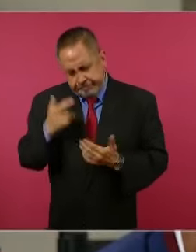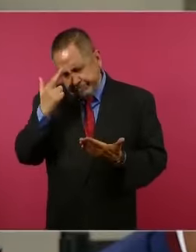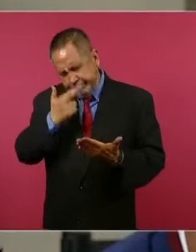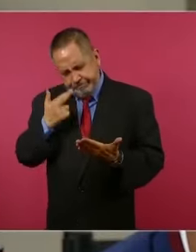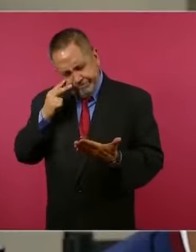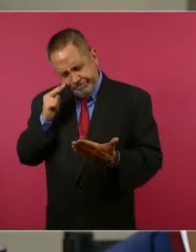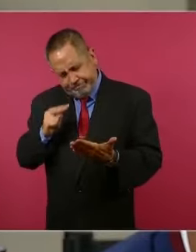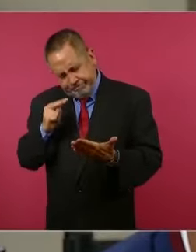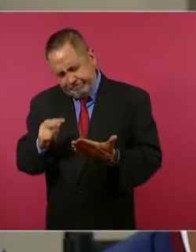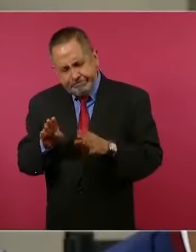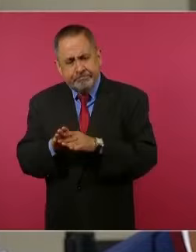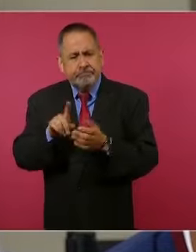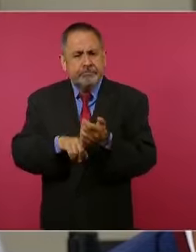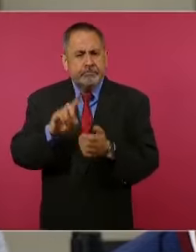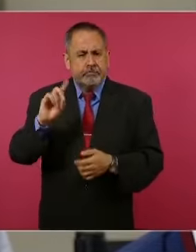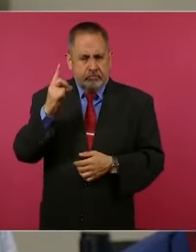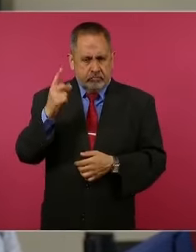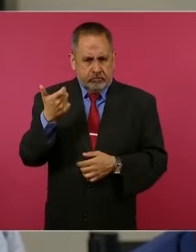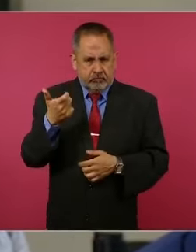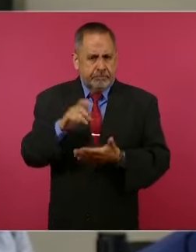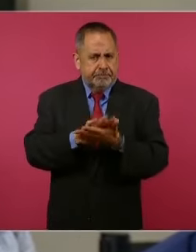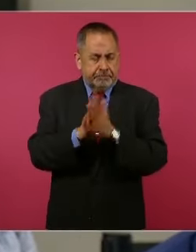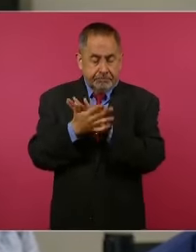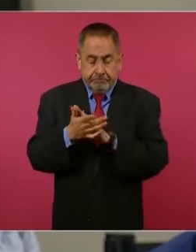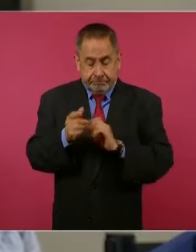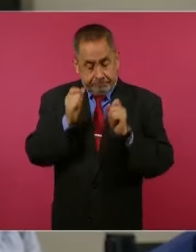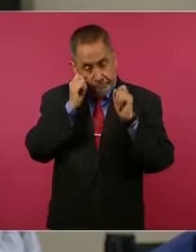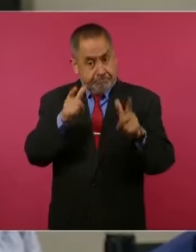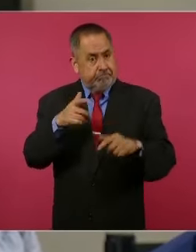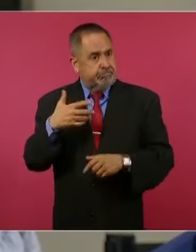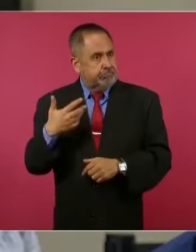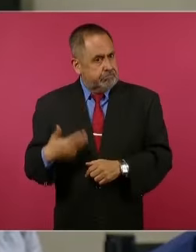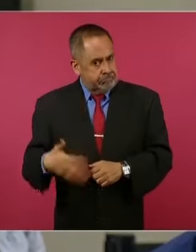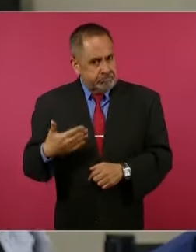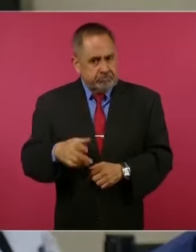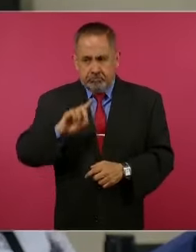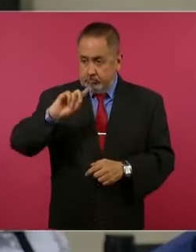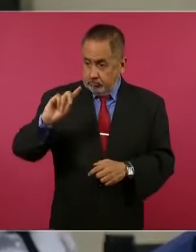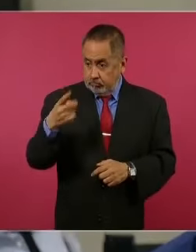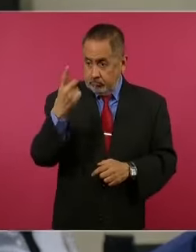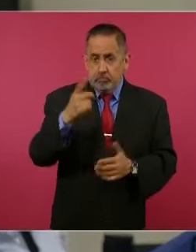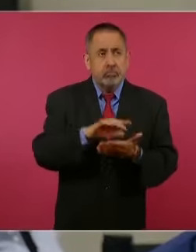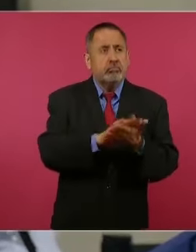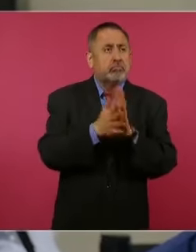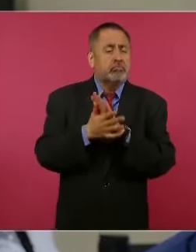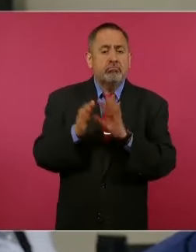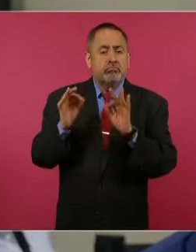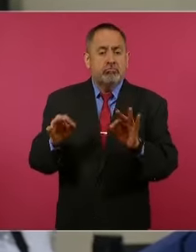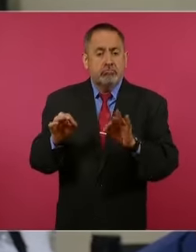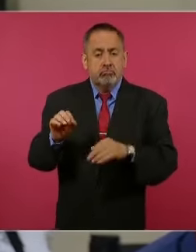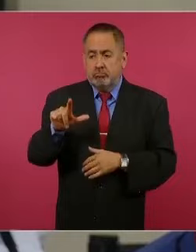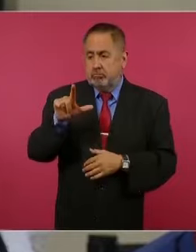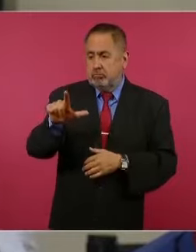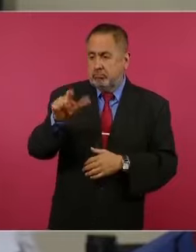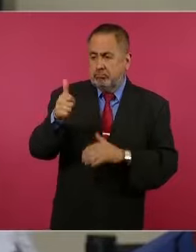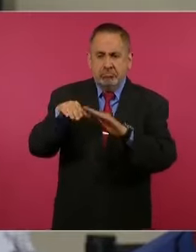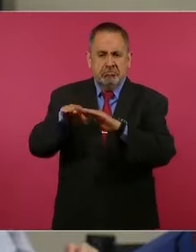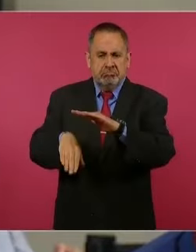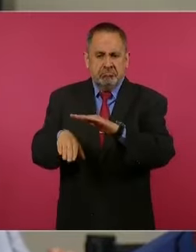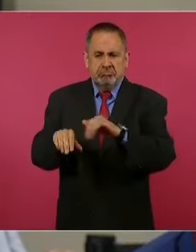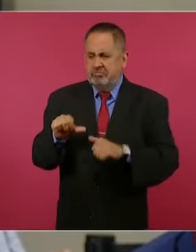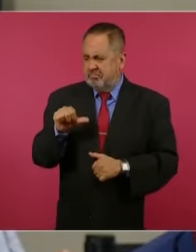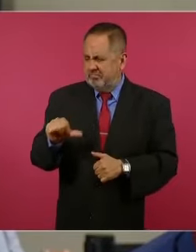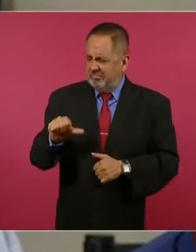un ratito Cómo anda el tipo de cambio que sigue pues sorprendiendo a propios y extraños e anda eh Muy firme debajo de los 17 pesos